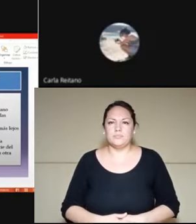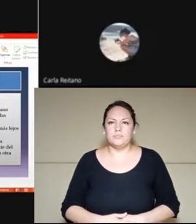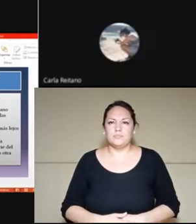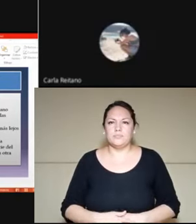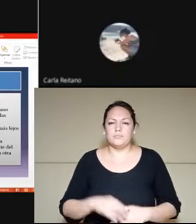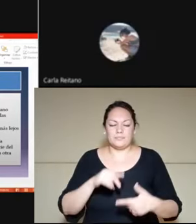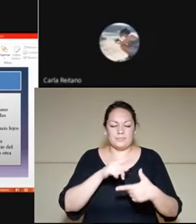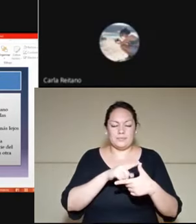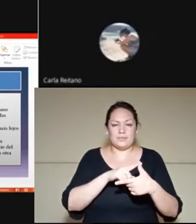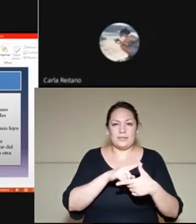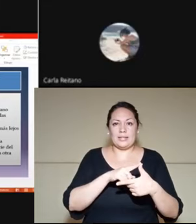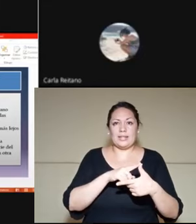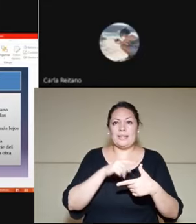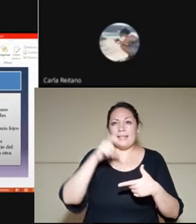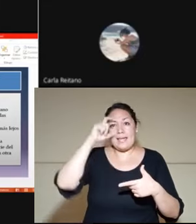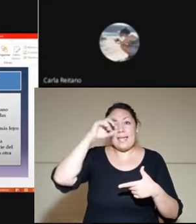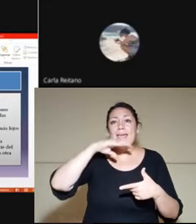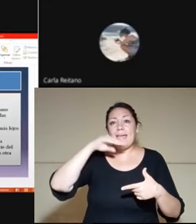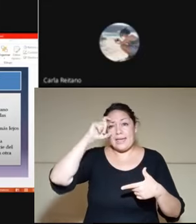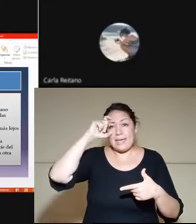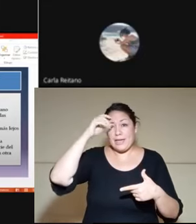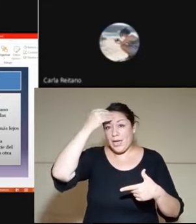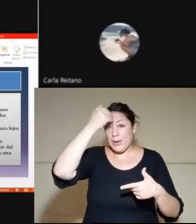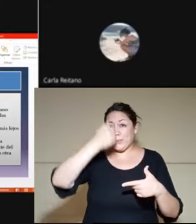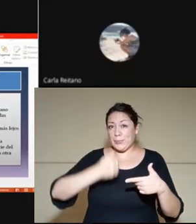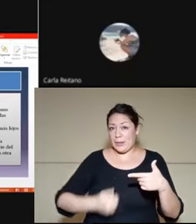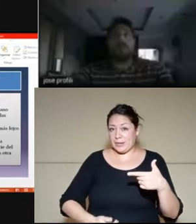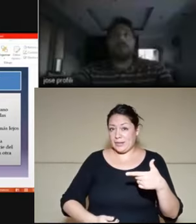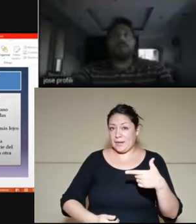eje vertical, no horizontal.